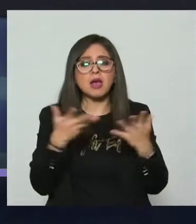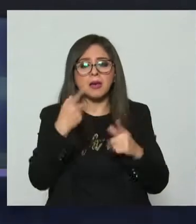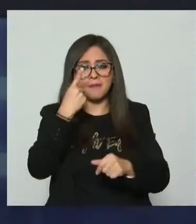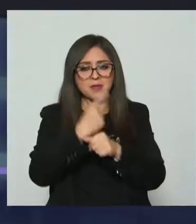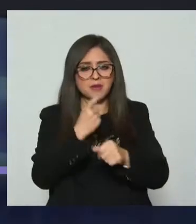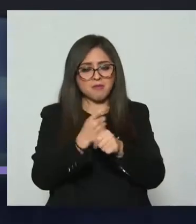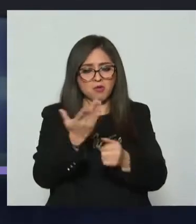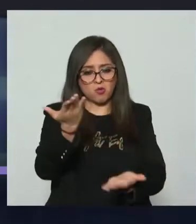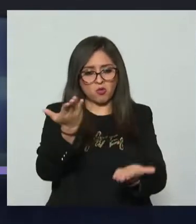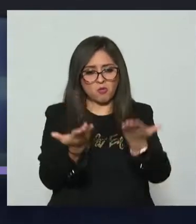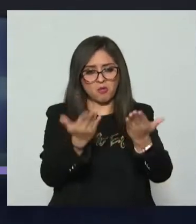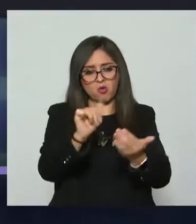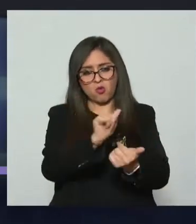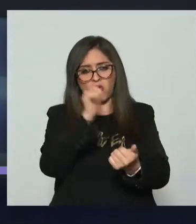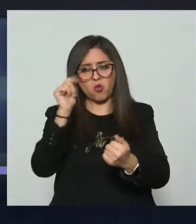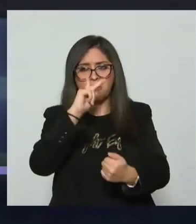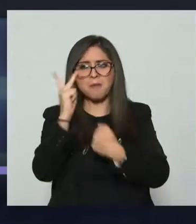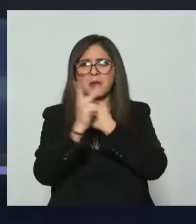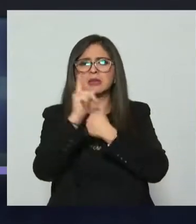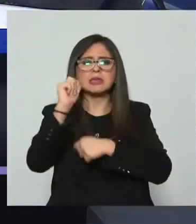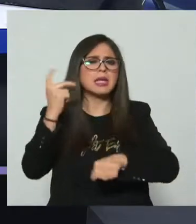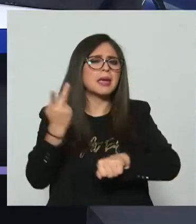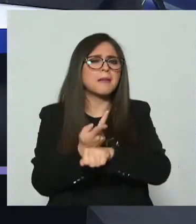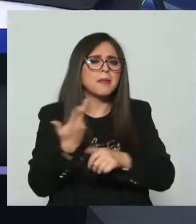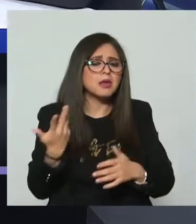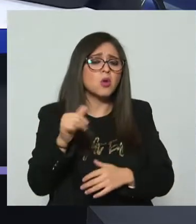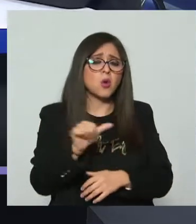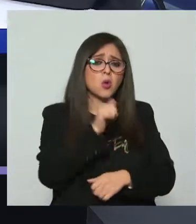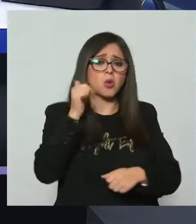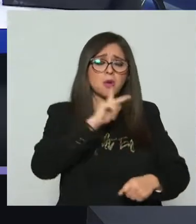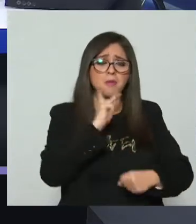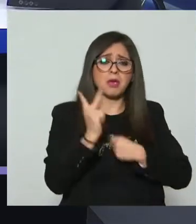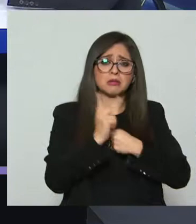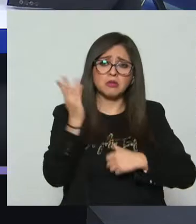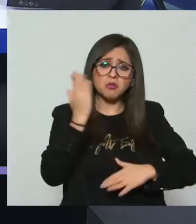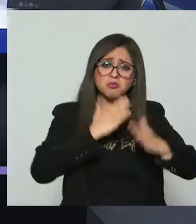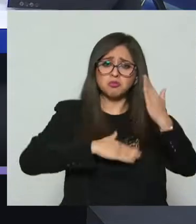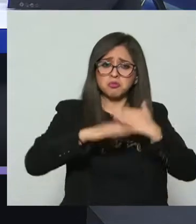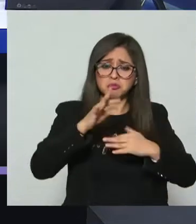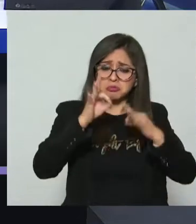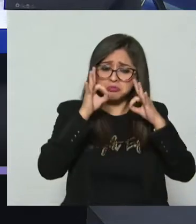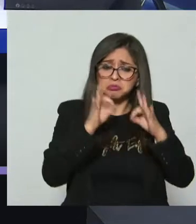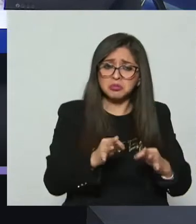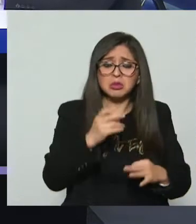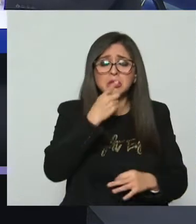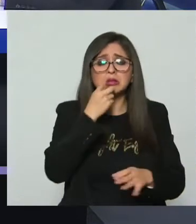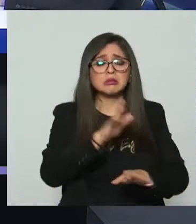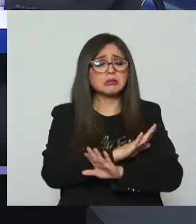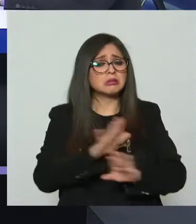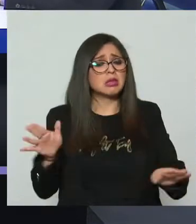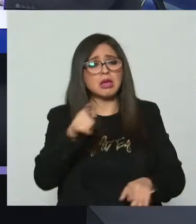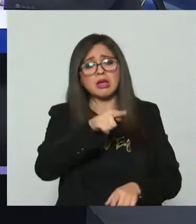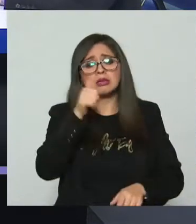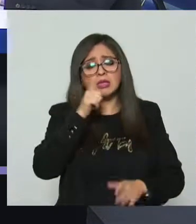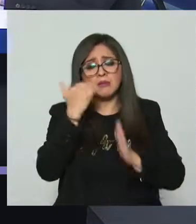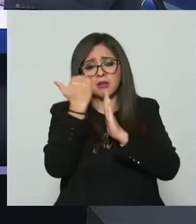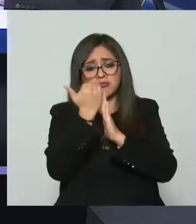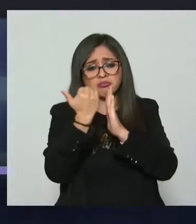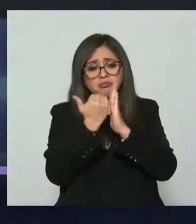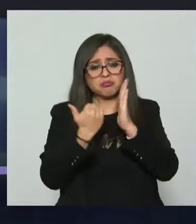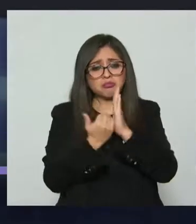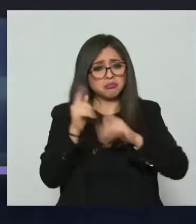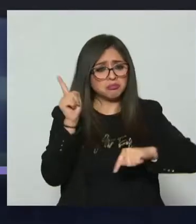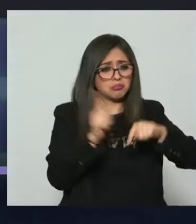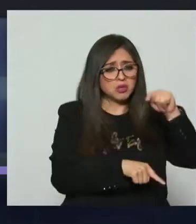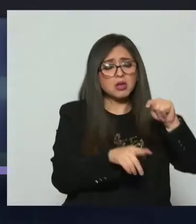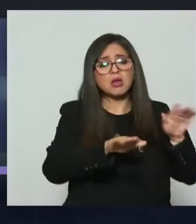comparativa que se hace con los otros países. Hay países de avanzada que pueden decir hemos liberado esos requisitos, pero hay